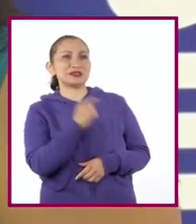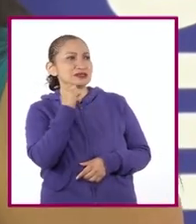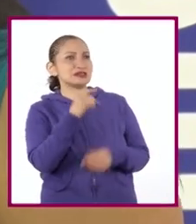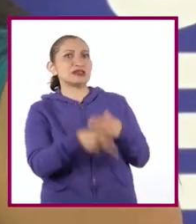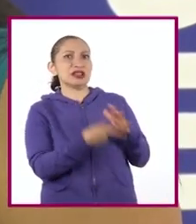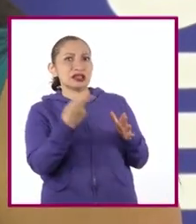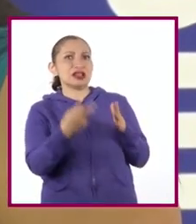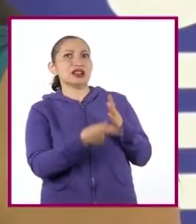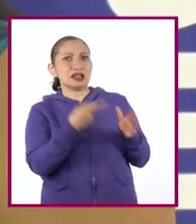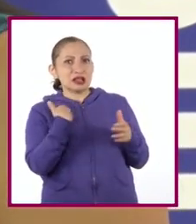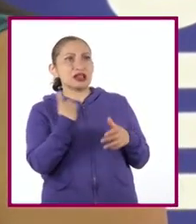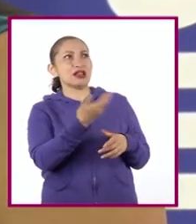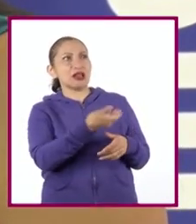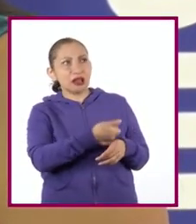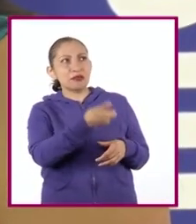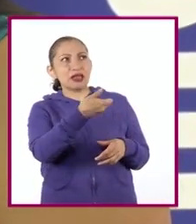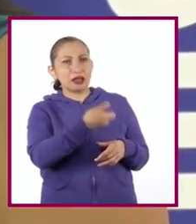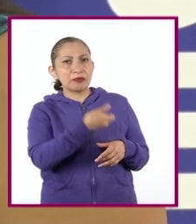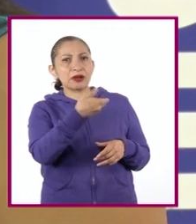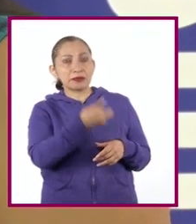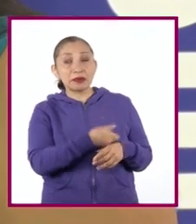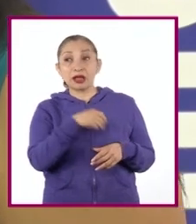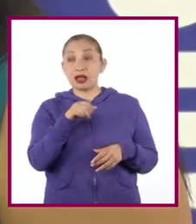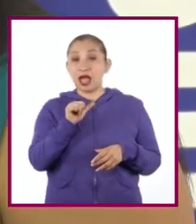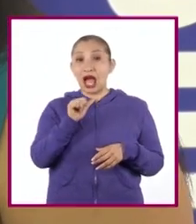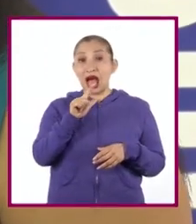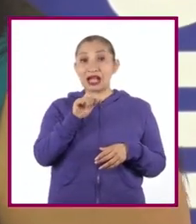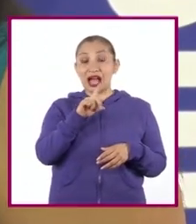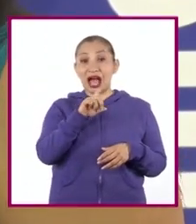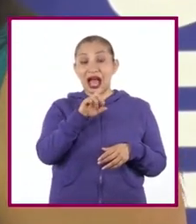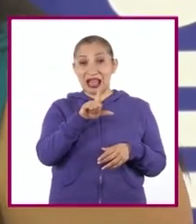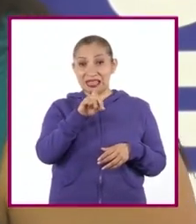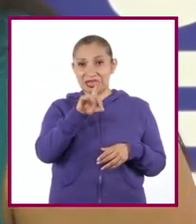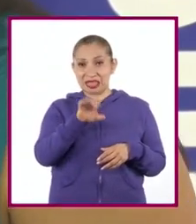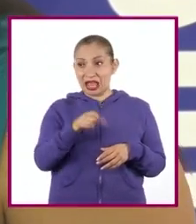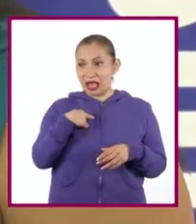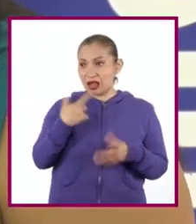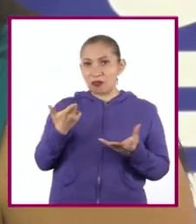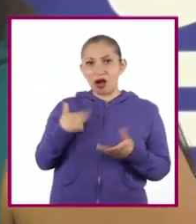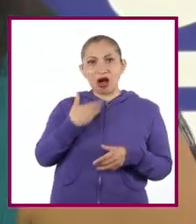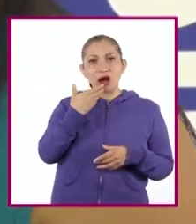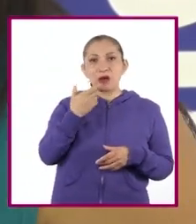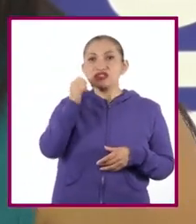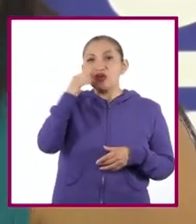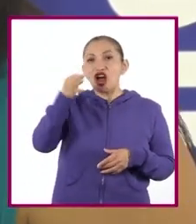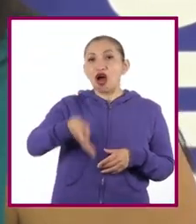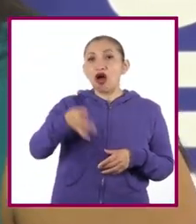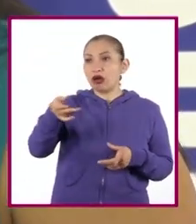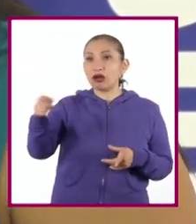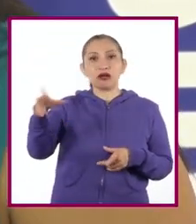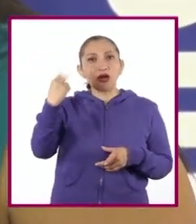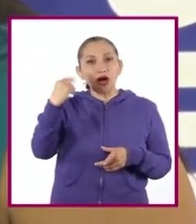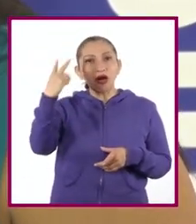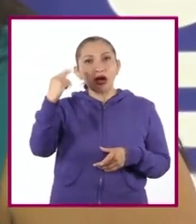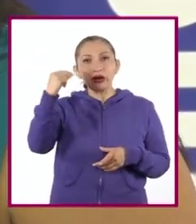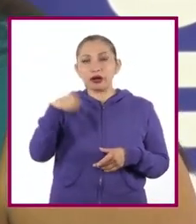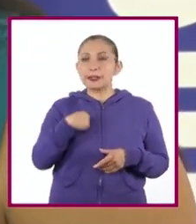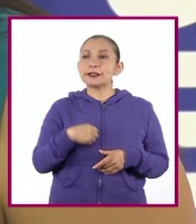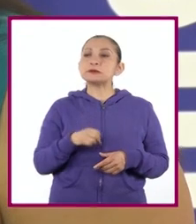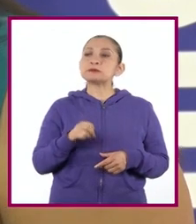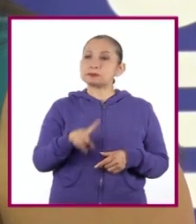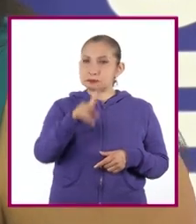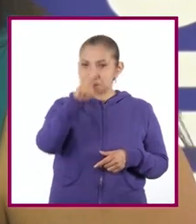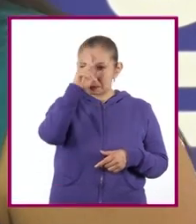sus proposiciones. Como el alcalde no estaba acostumbrado al rechazo, juró vengarse de la mujer.